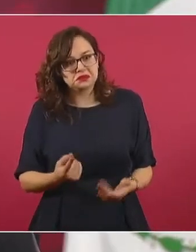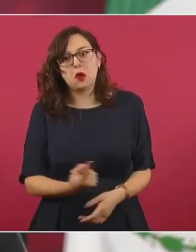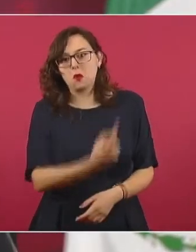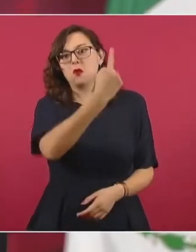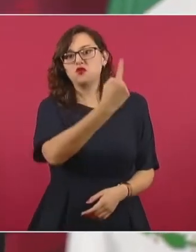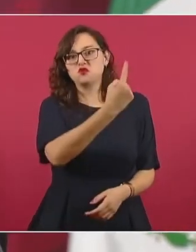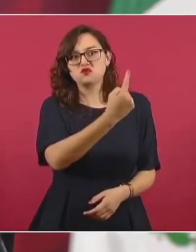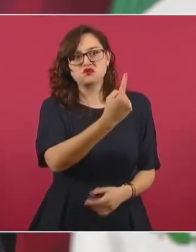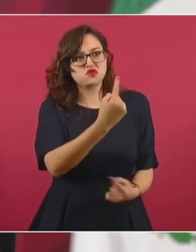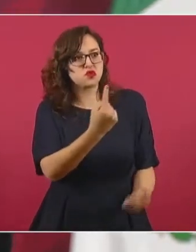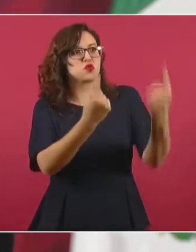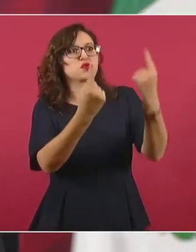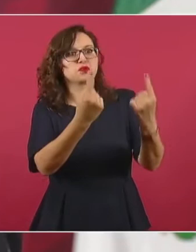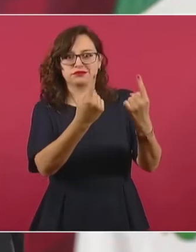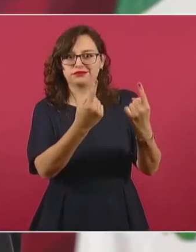pero